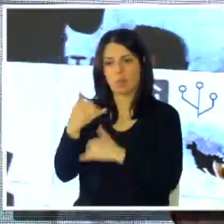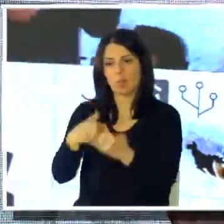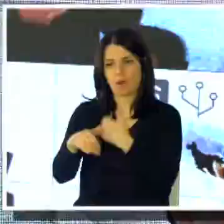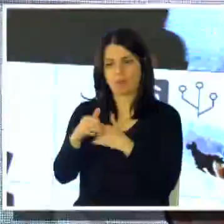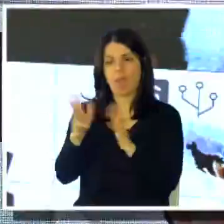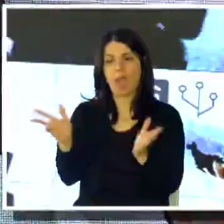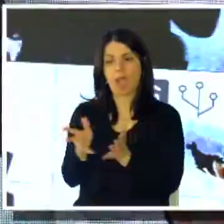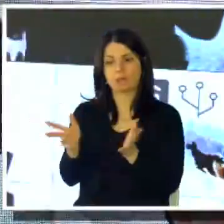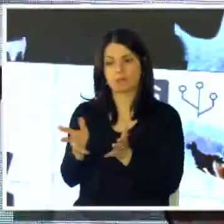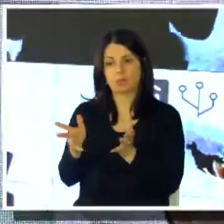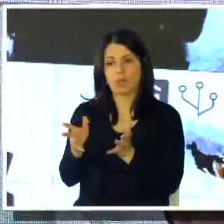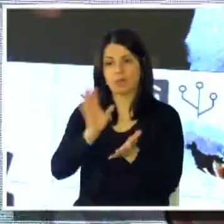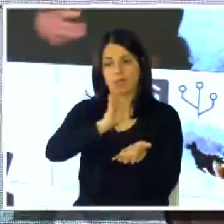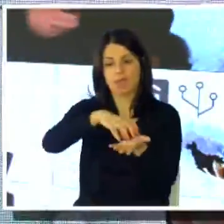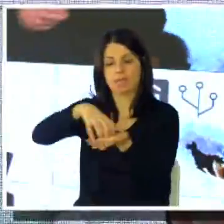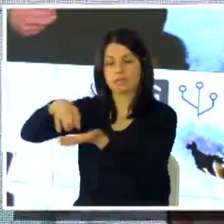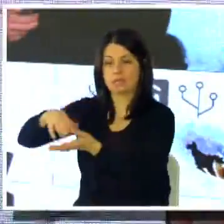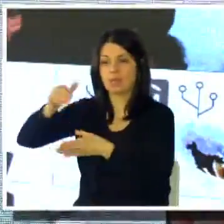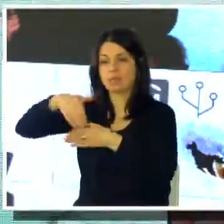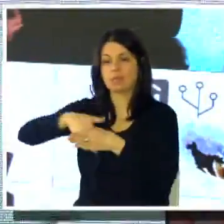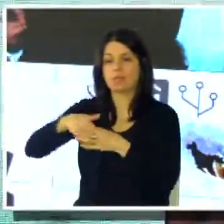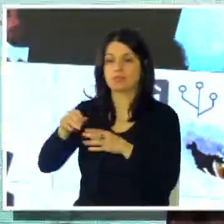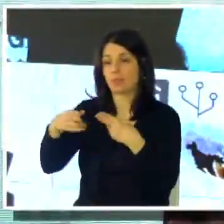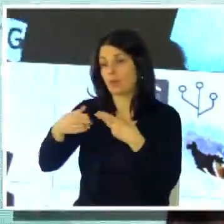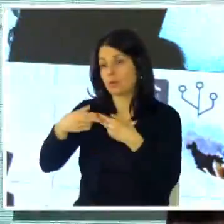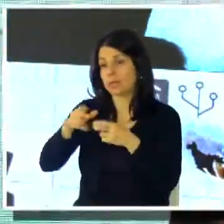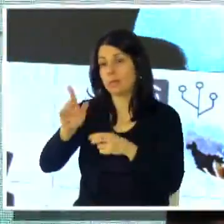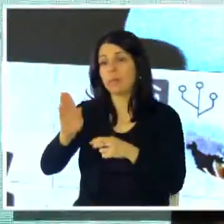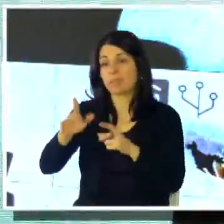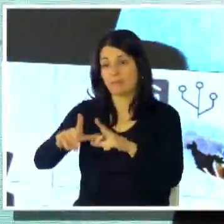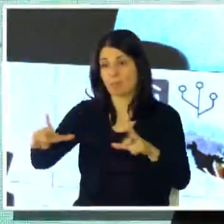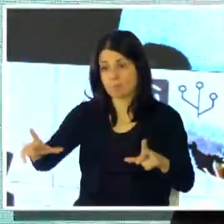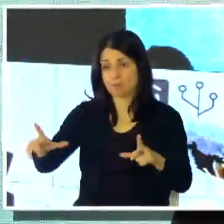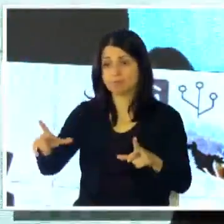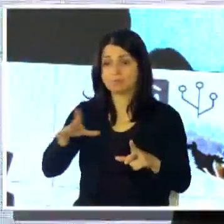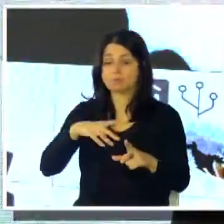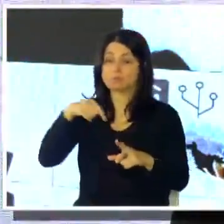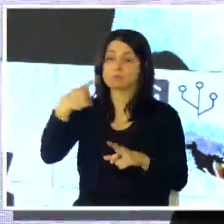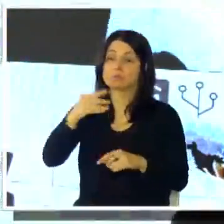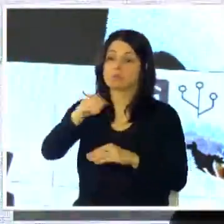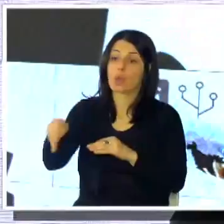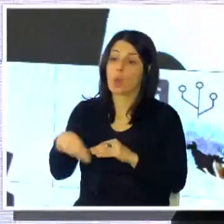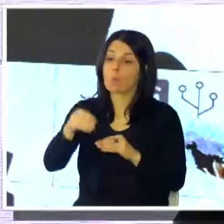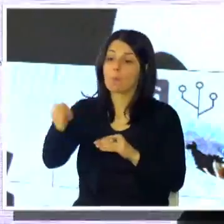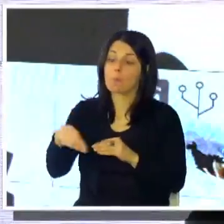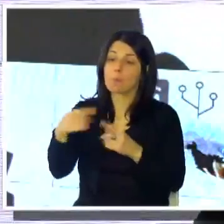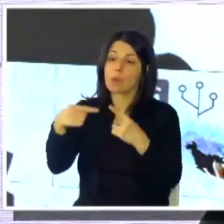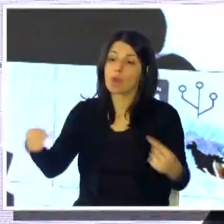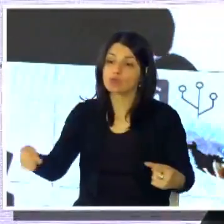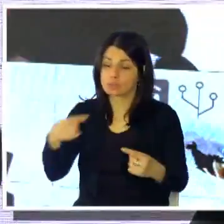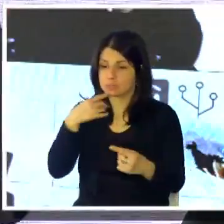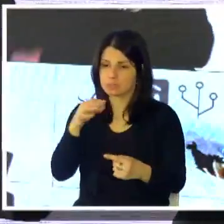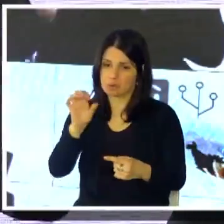actual de las entidades que están dentro de la plataforma. Tenemos otros componentes como el